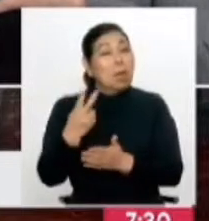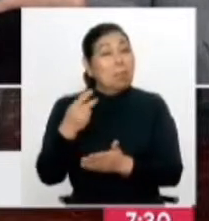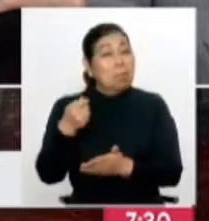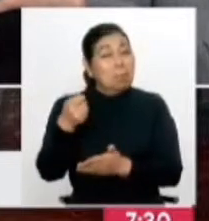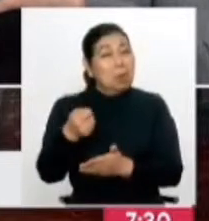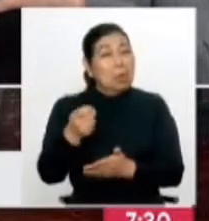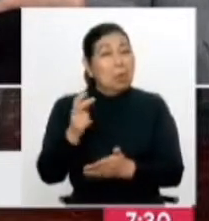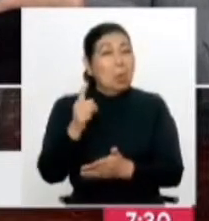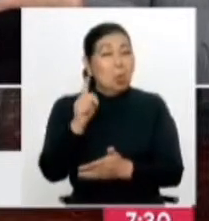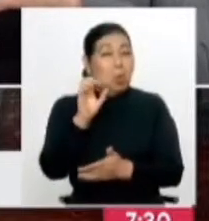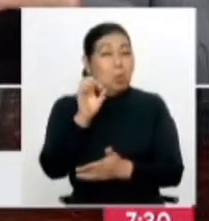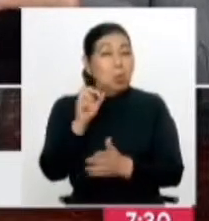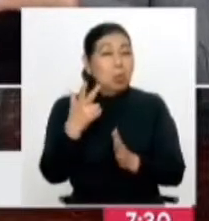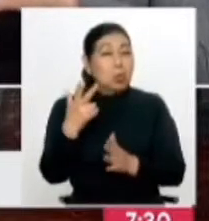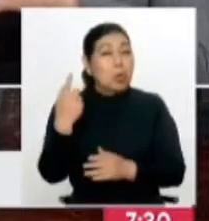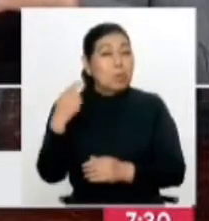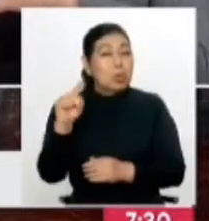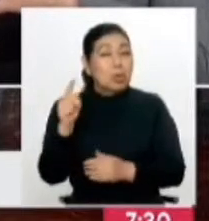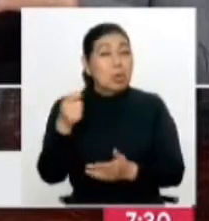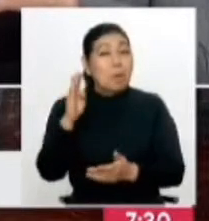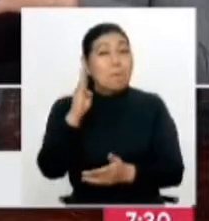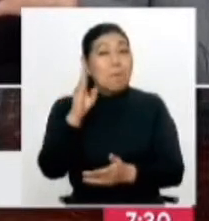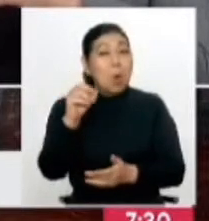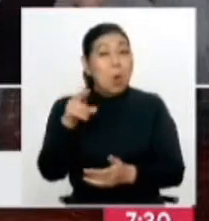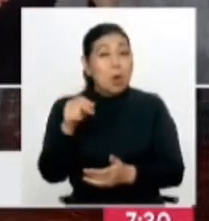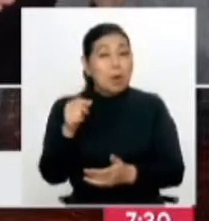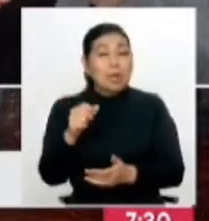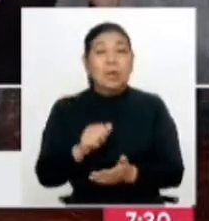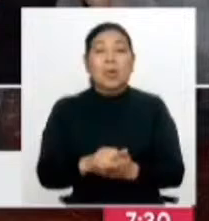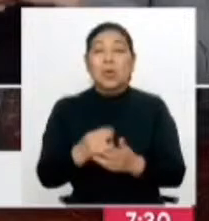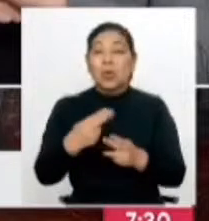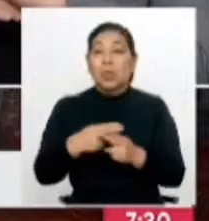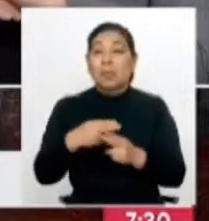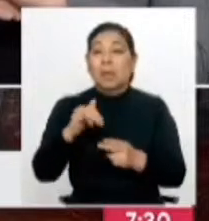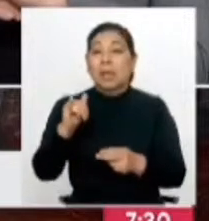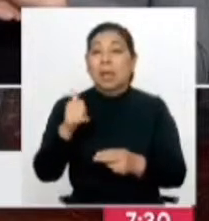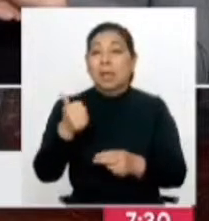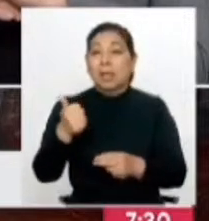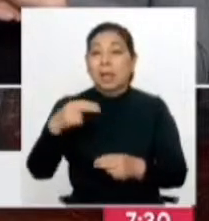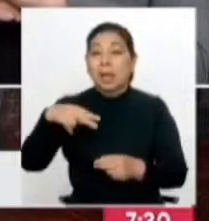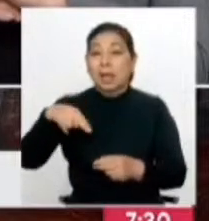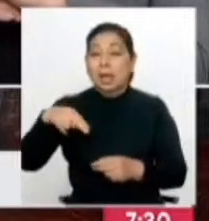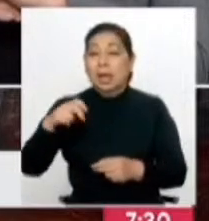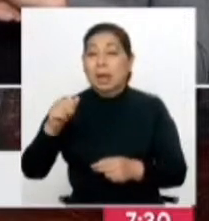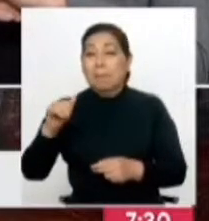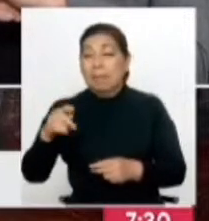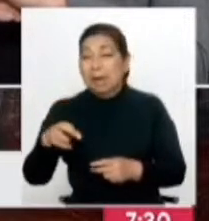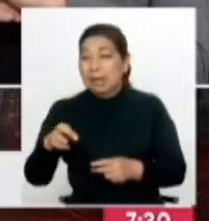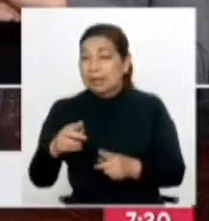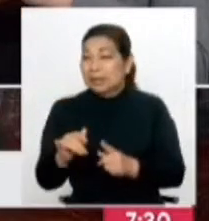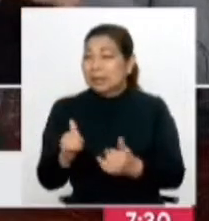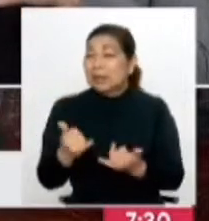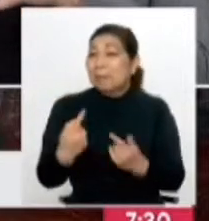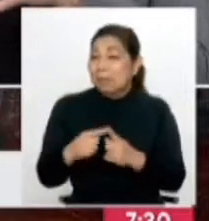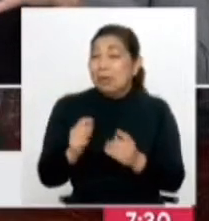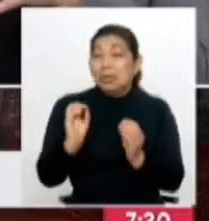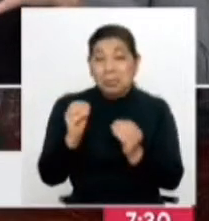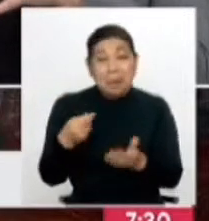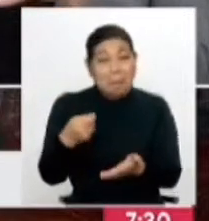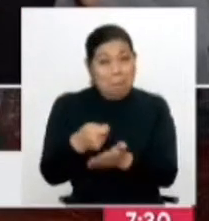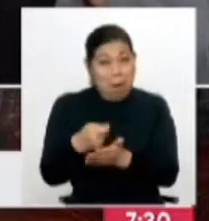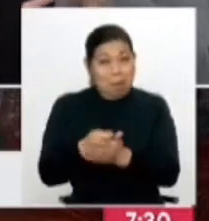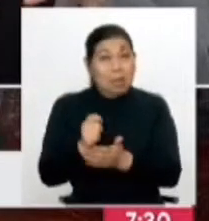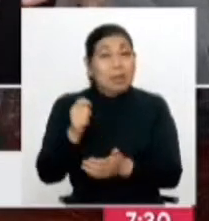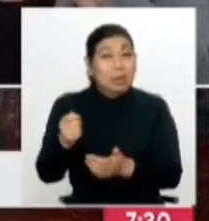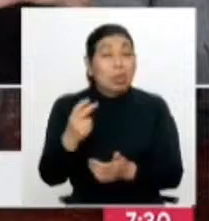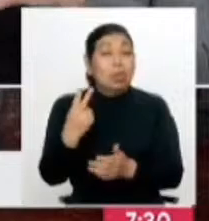se pagaron 1.8 millones de bonos Yanapay a través de cuenta DNI. El desafío de este año es llevar ese